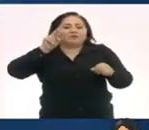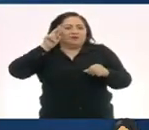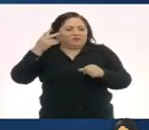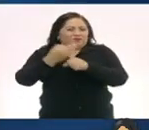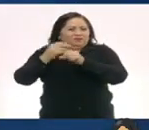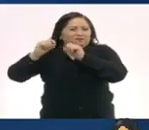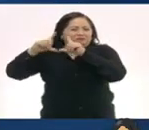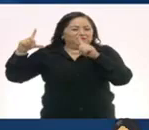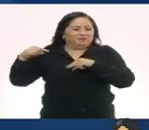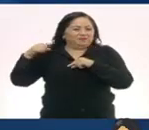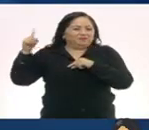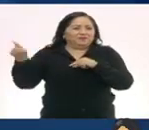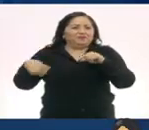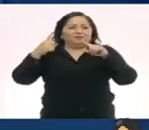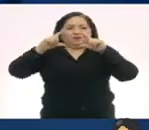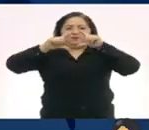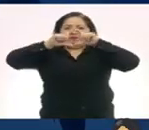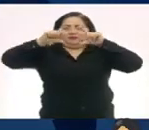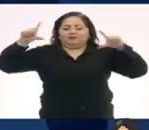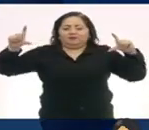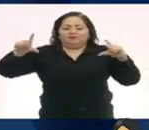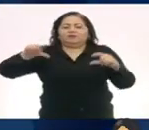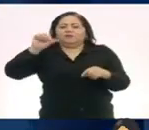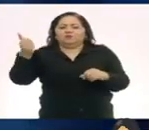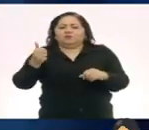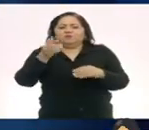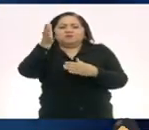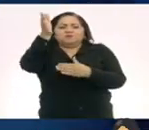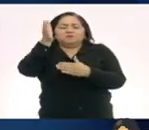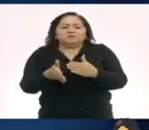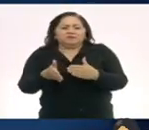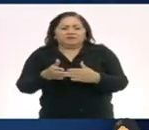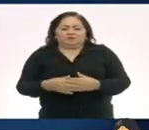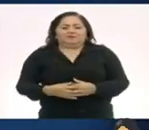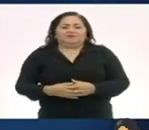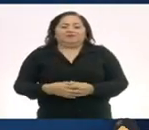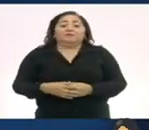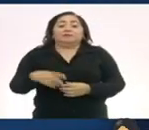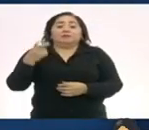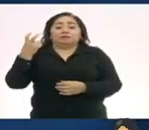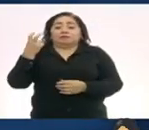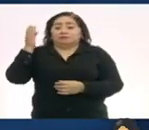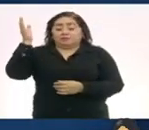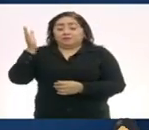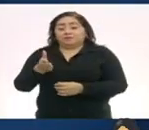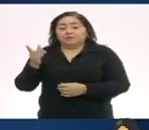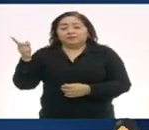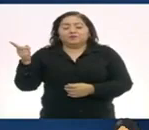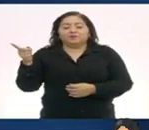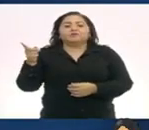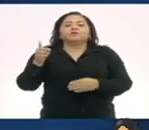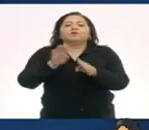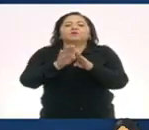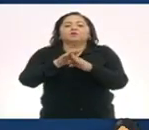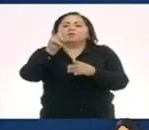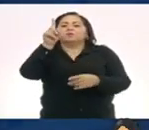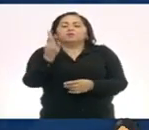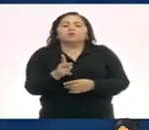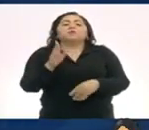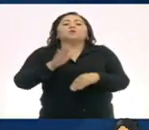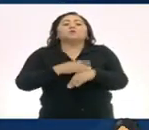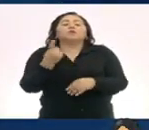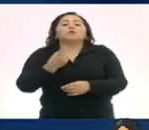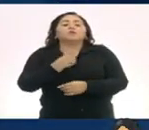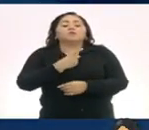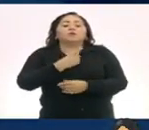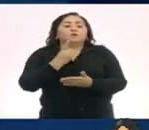pantalla un entero y ven una fracción. Esa fracción corresponde a un medio porque